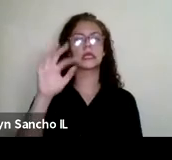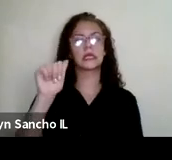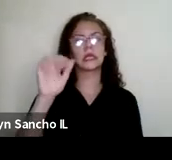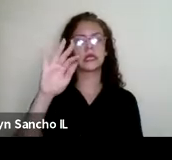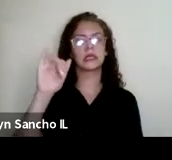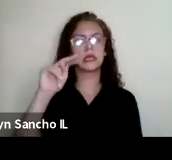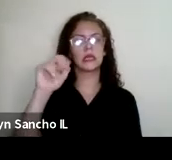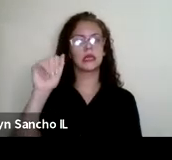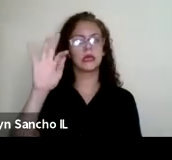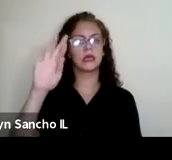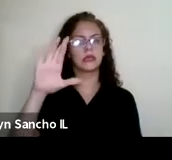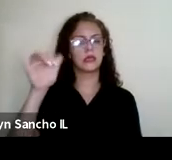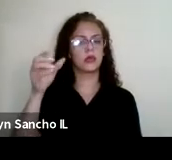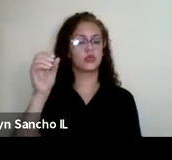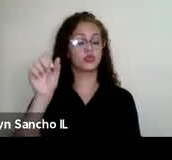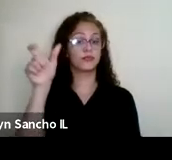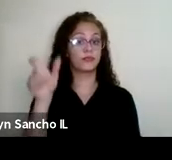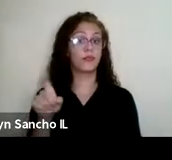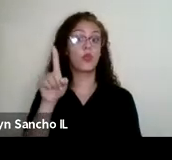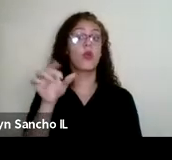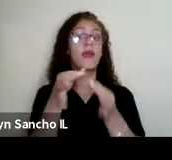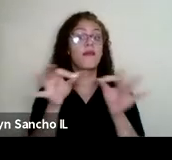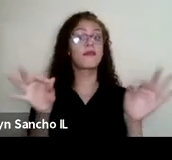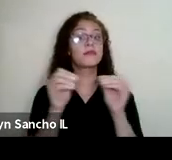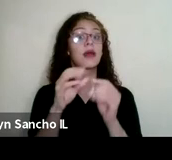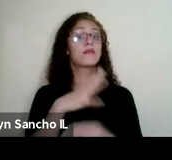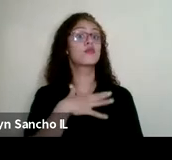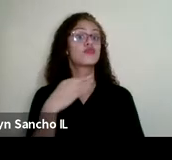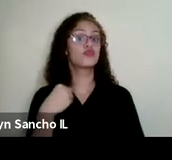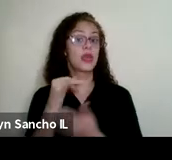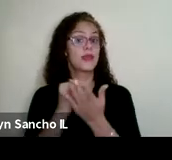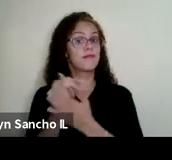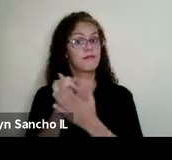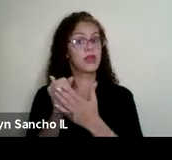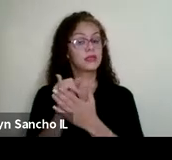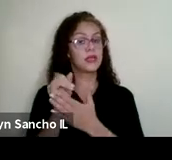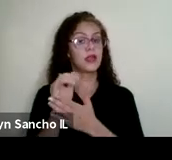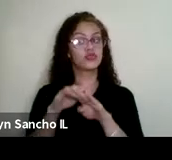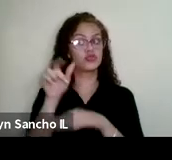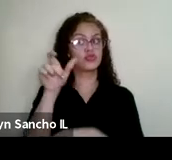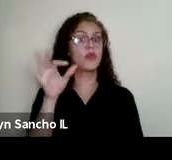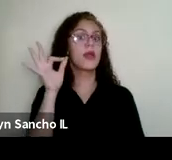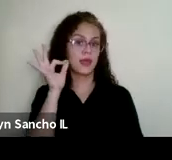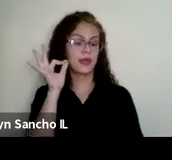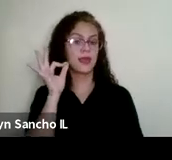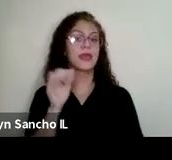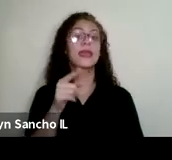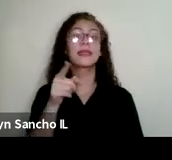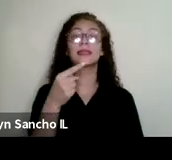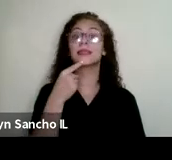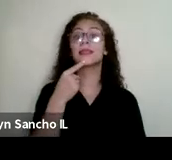Trejos. Una de las frases que nos gustó mucho investigando sobre ella es que dice